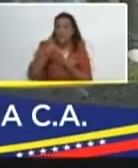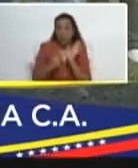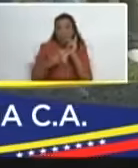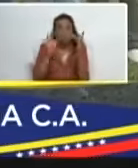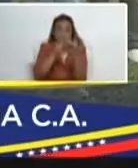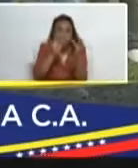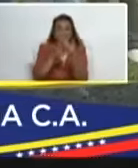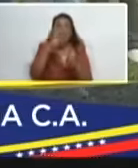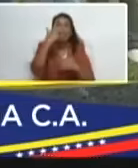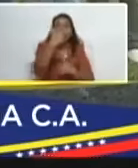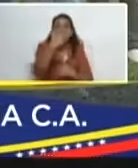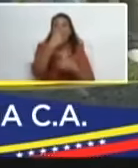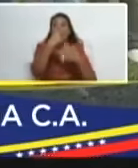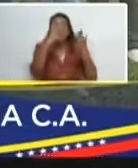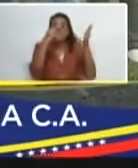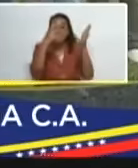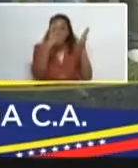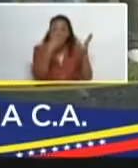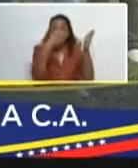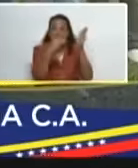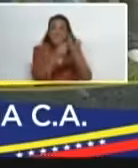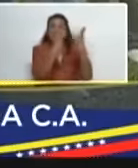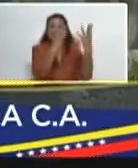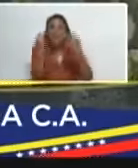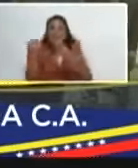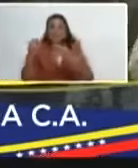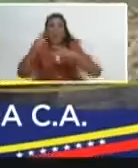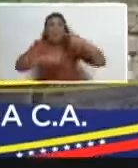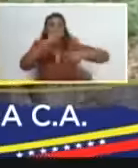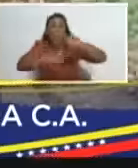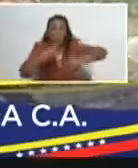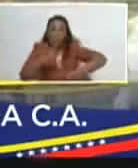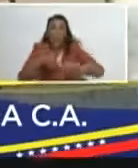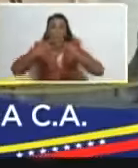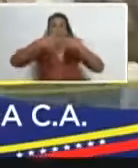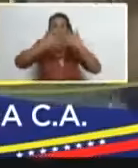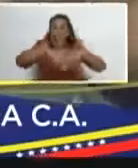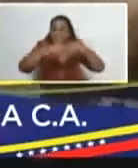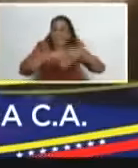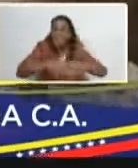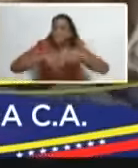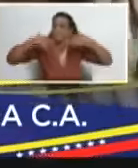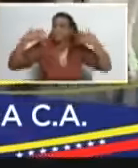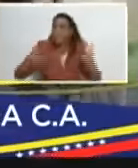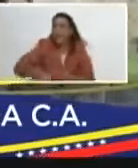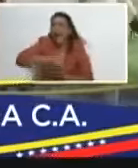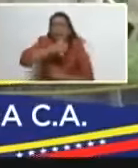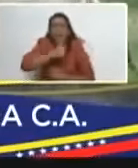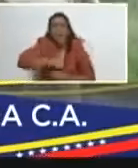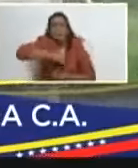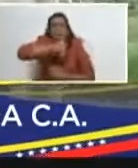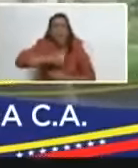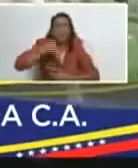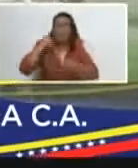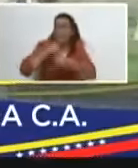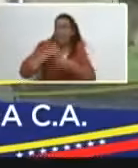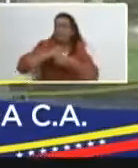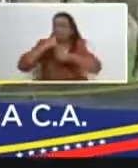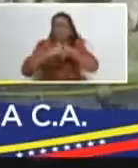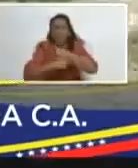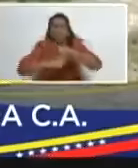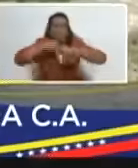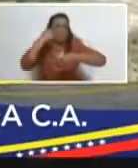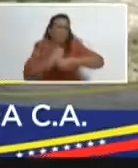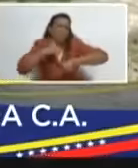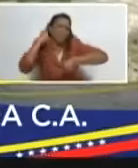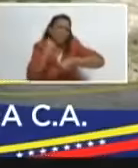con más de 3.700 productores que creen este gobierno bolivariano y que han resistido, y que por supuesto siguen, como usted lo